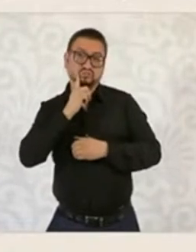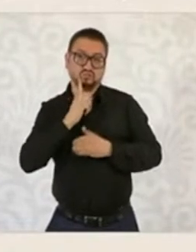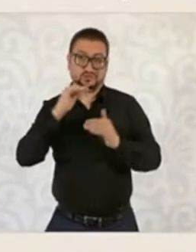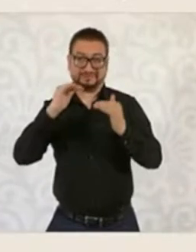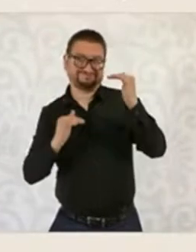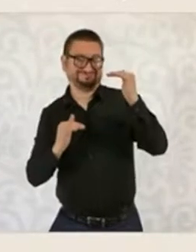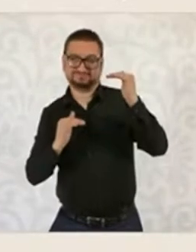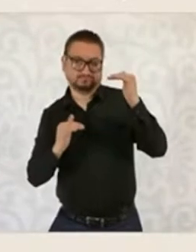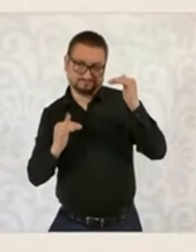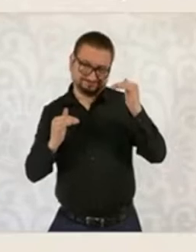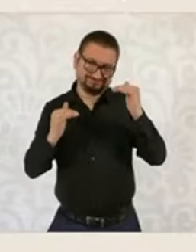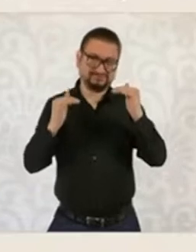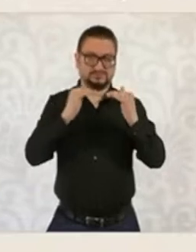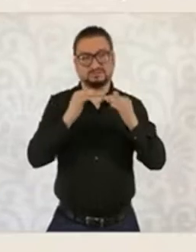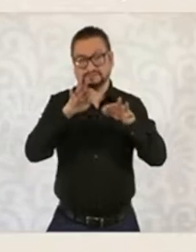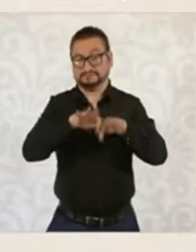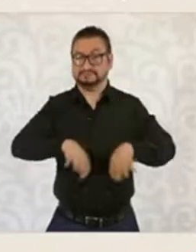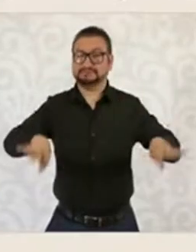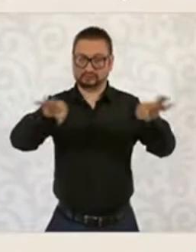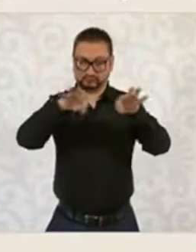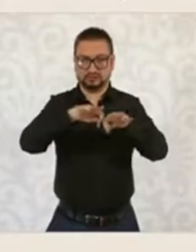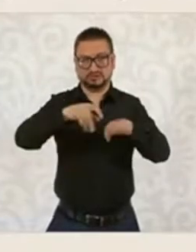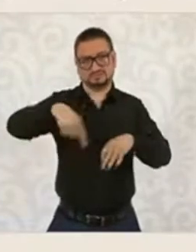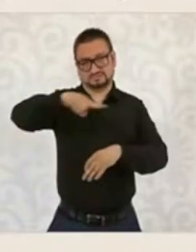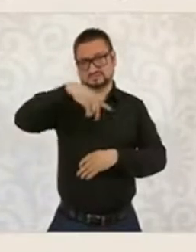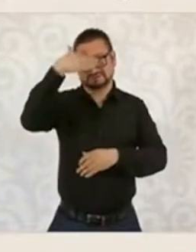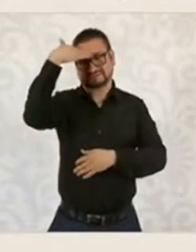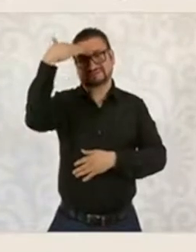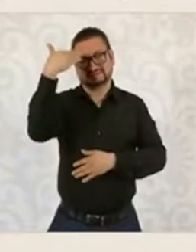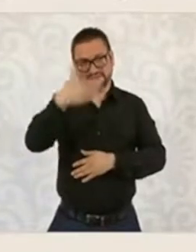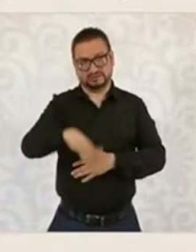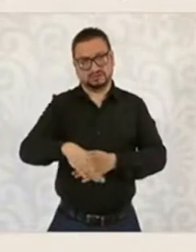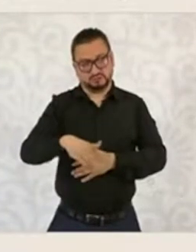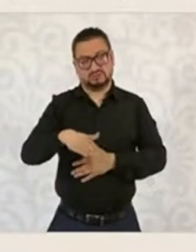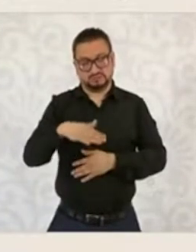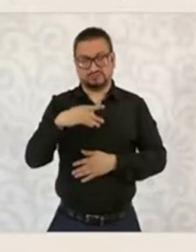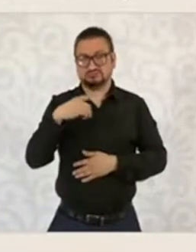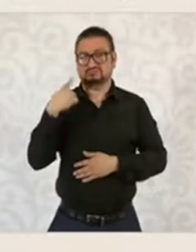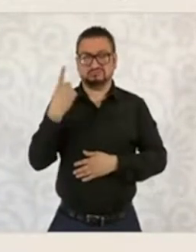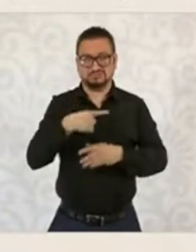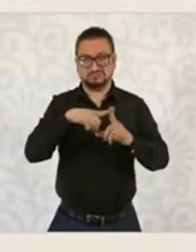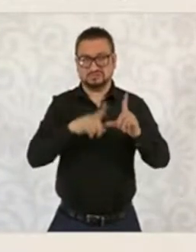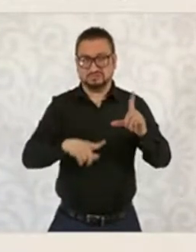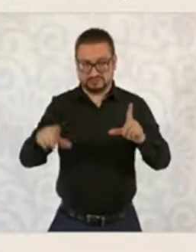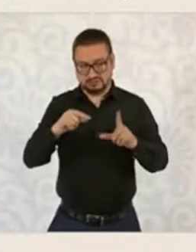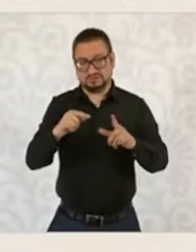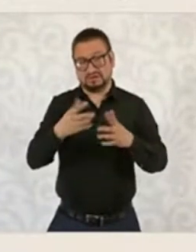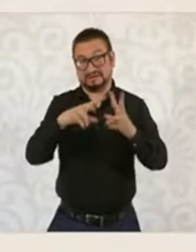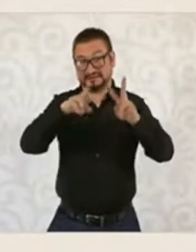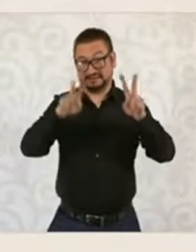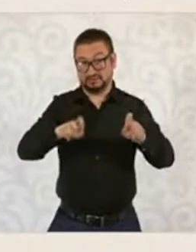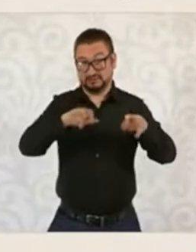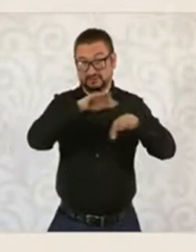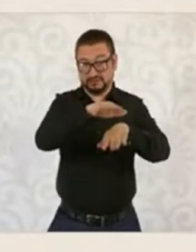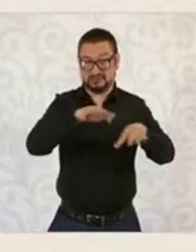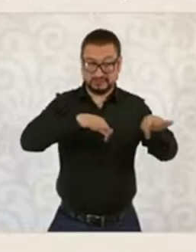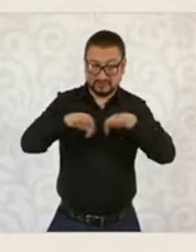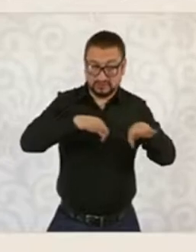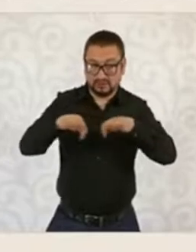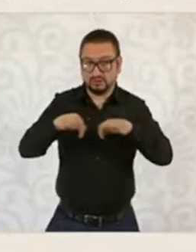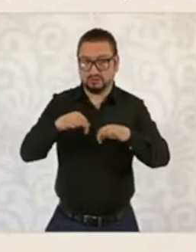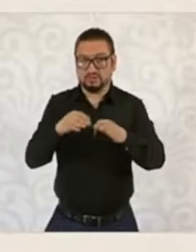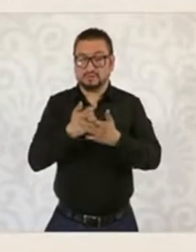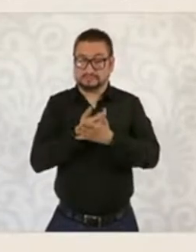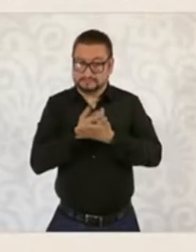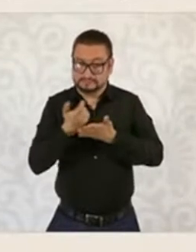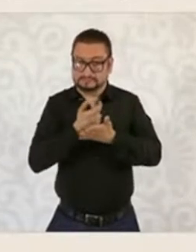importante a un tema que, pues, como saben, también ha sido muy dolido en el ámbito laboral por la brecha salarial que